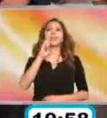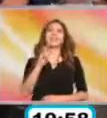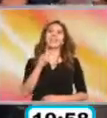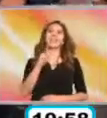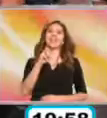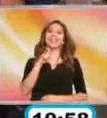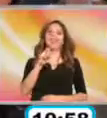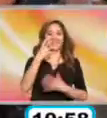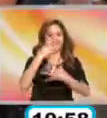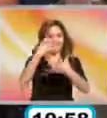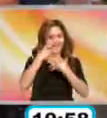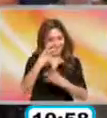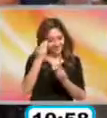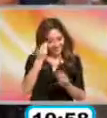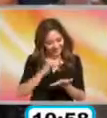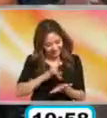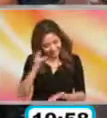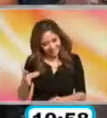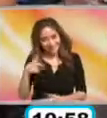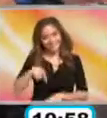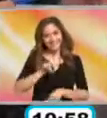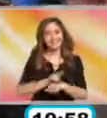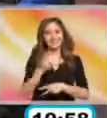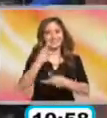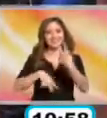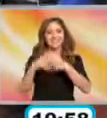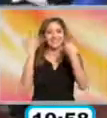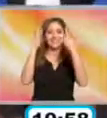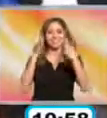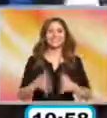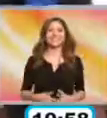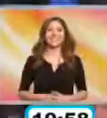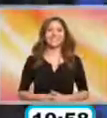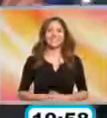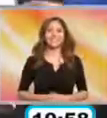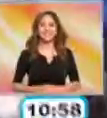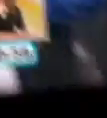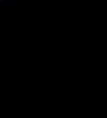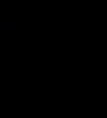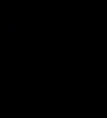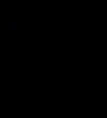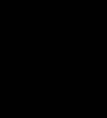Bien, por lo pronto vamos con mis compañeros. Muchas gracias. Gracias. Gracias. Ponerme a este tropiezo.